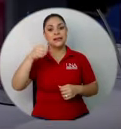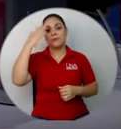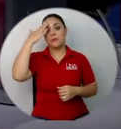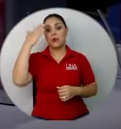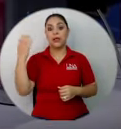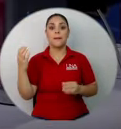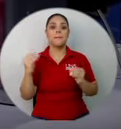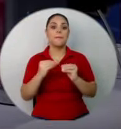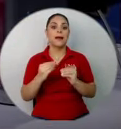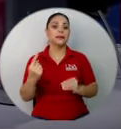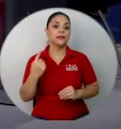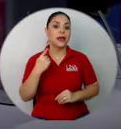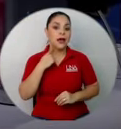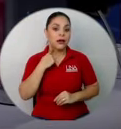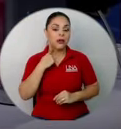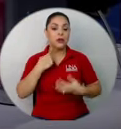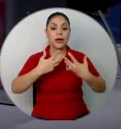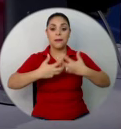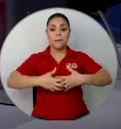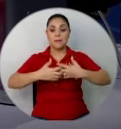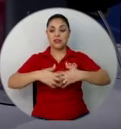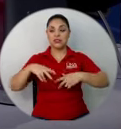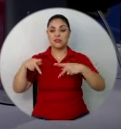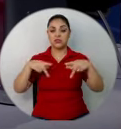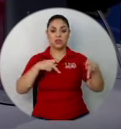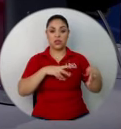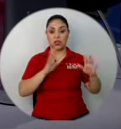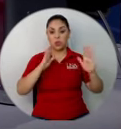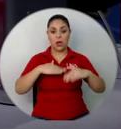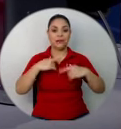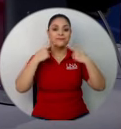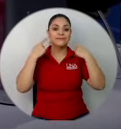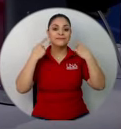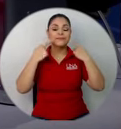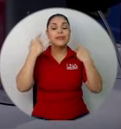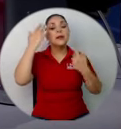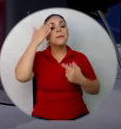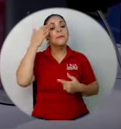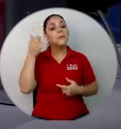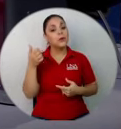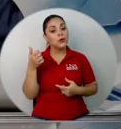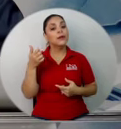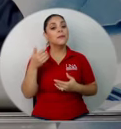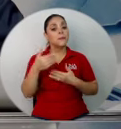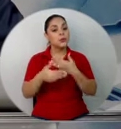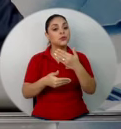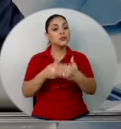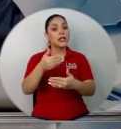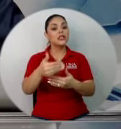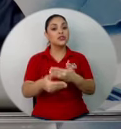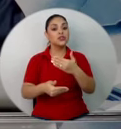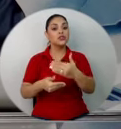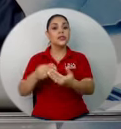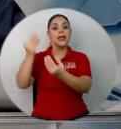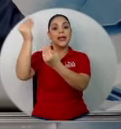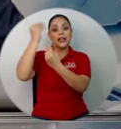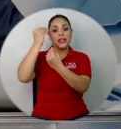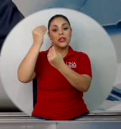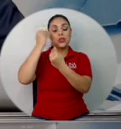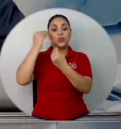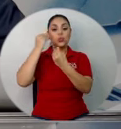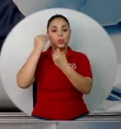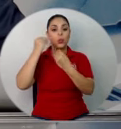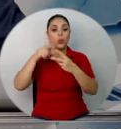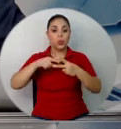empresa cuando no tenemos gente contenta, gente que está saliendo, porque los procesos de inducción que hablábamos hace un rato tienen su costo para